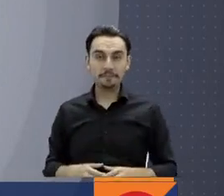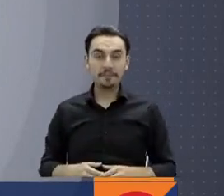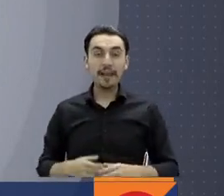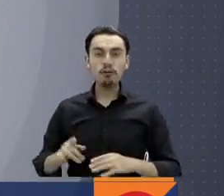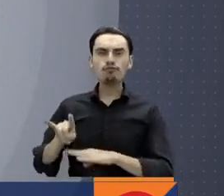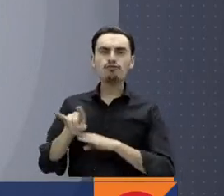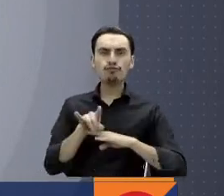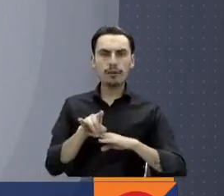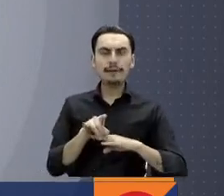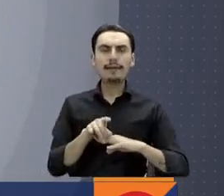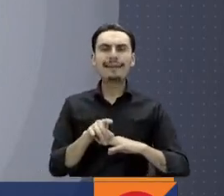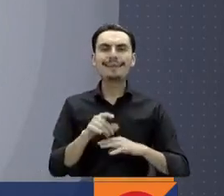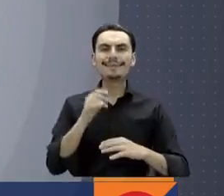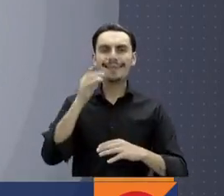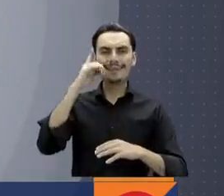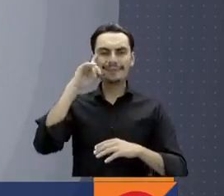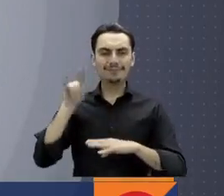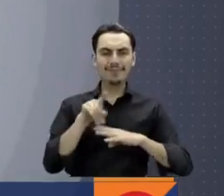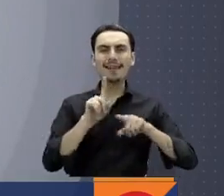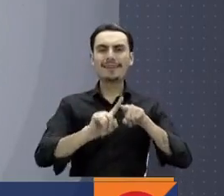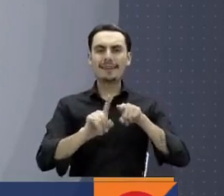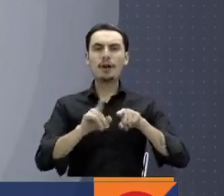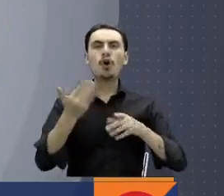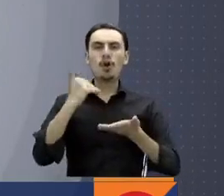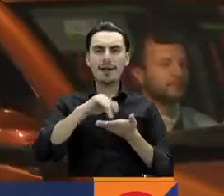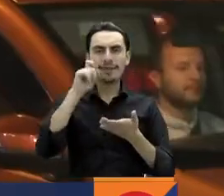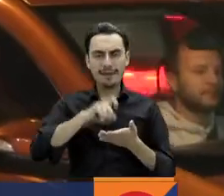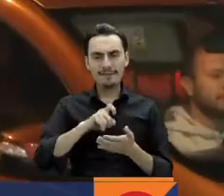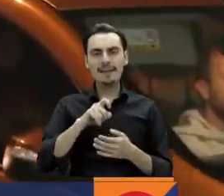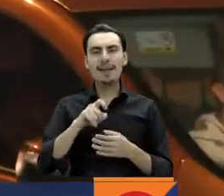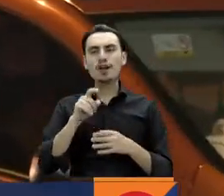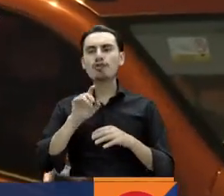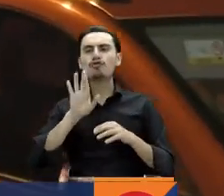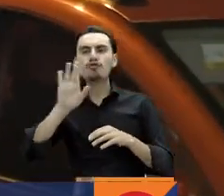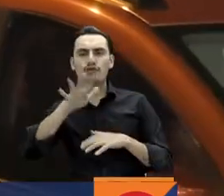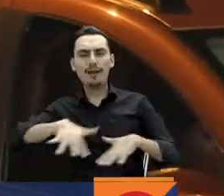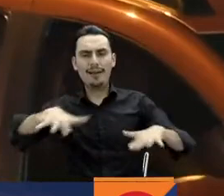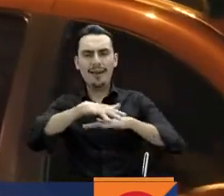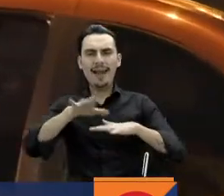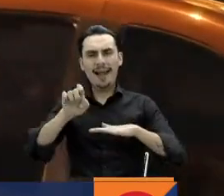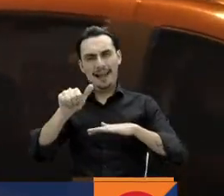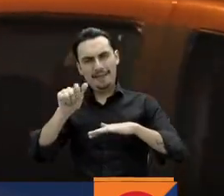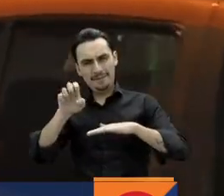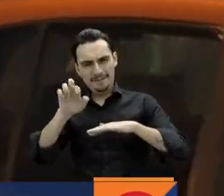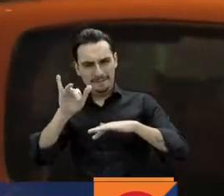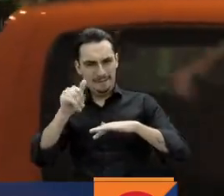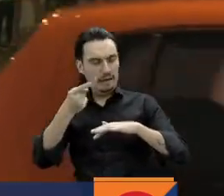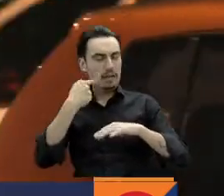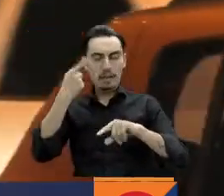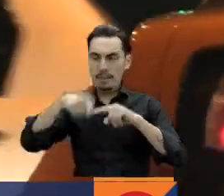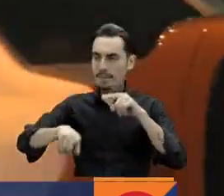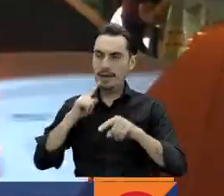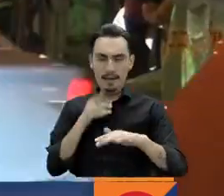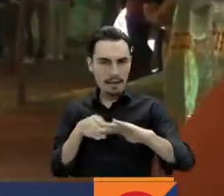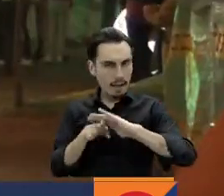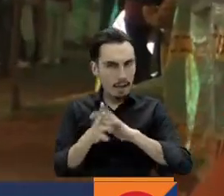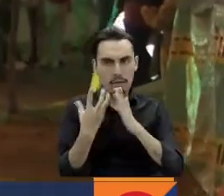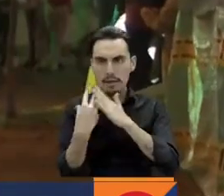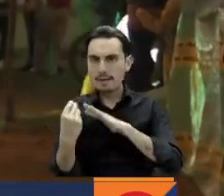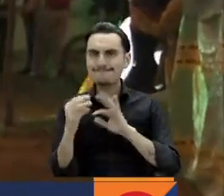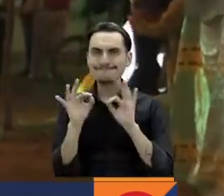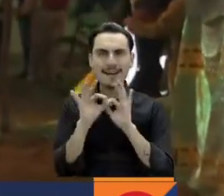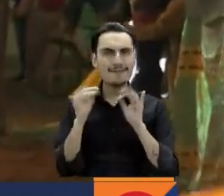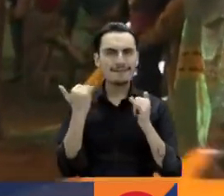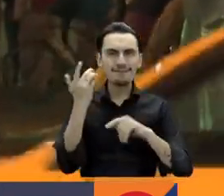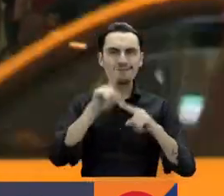informan que tuvieron que cerrar nuevamente el portal de las Américas, no están dejando salir ni entrar vehículos articulados a este